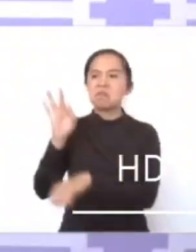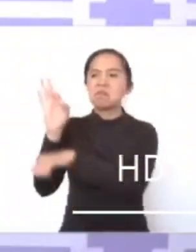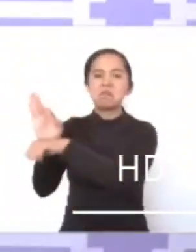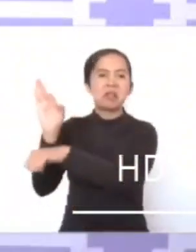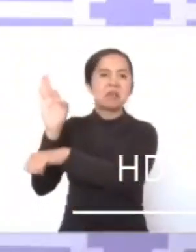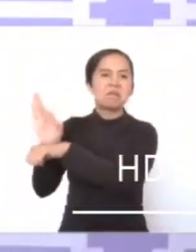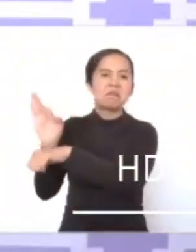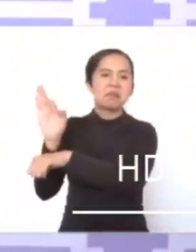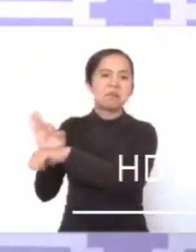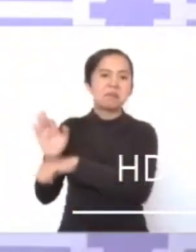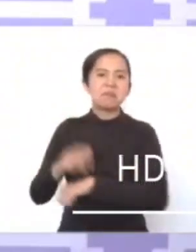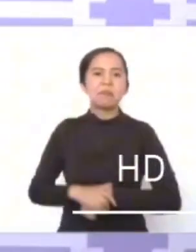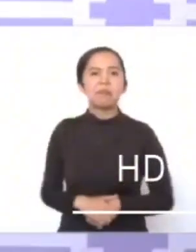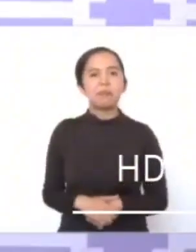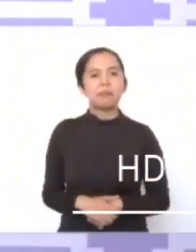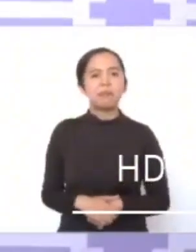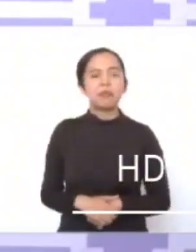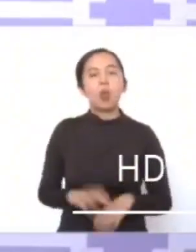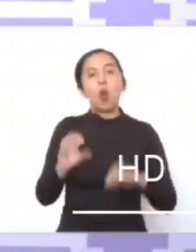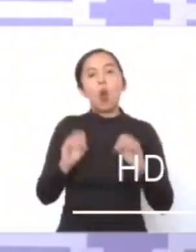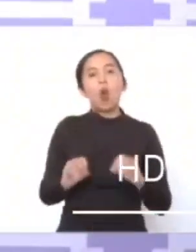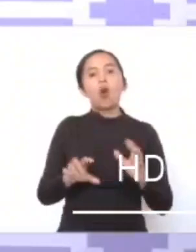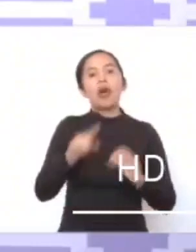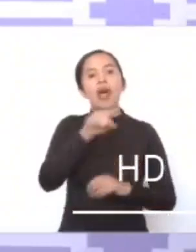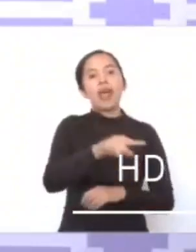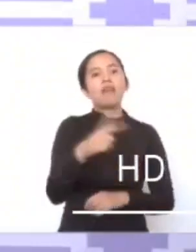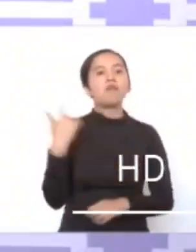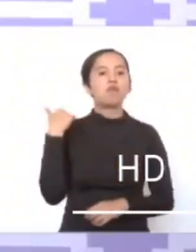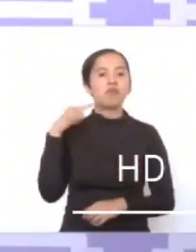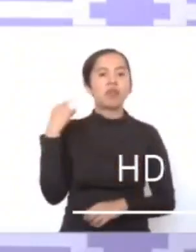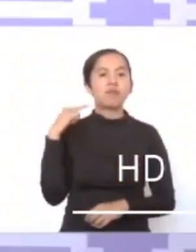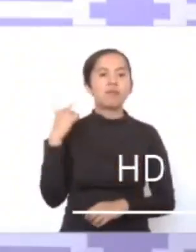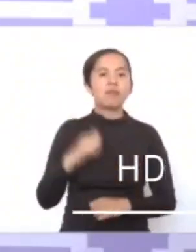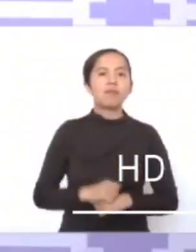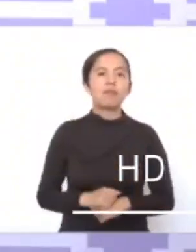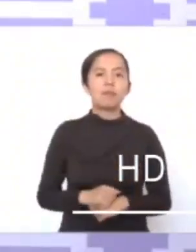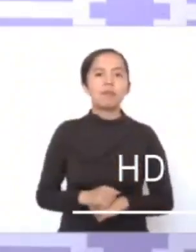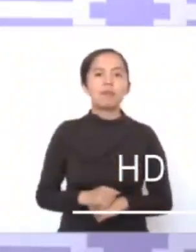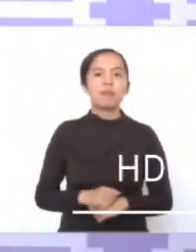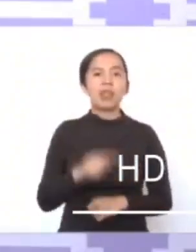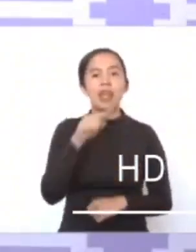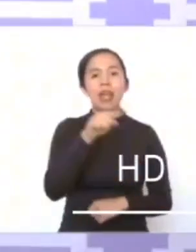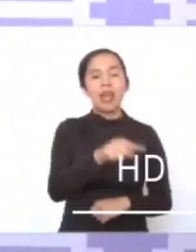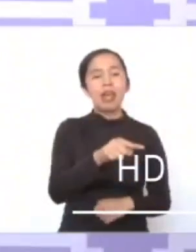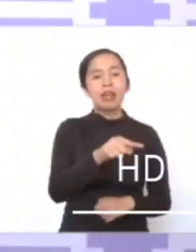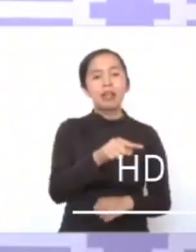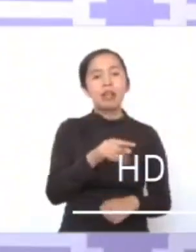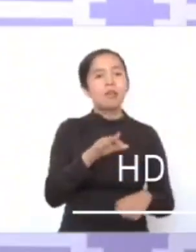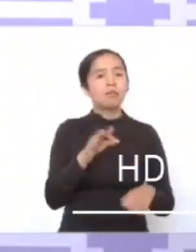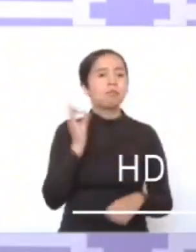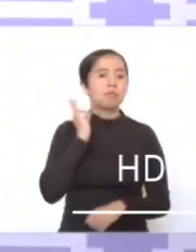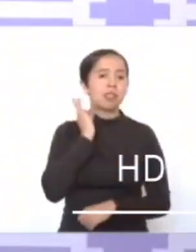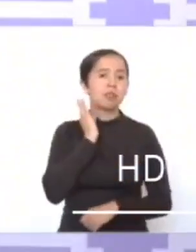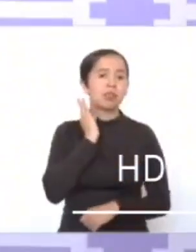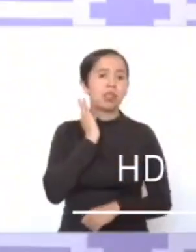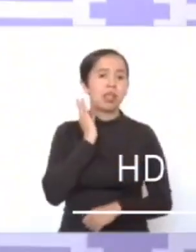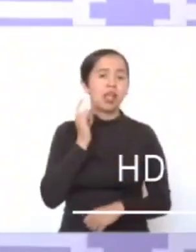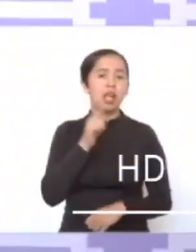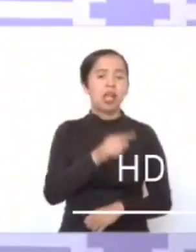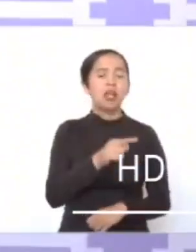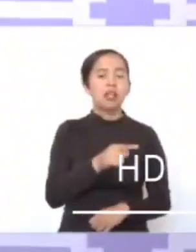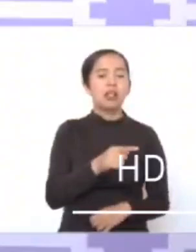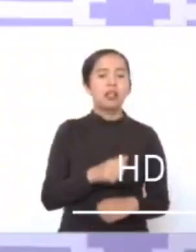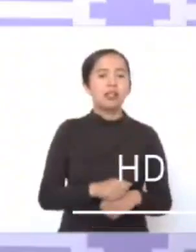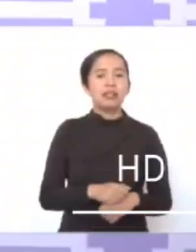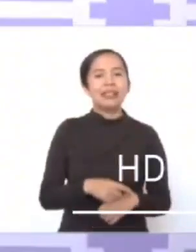defendían. O un fiscal en Guanajuato, el lugar, el paraíso de